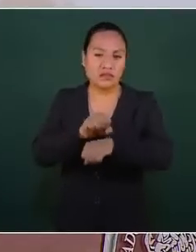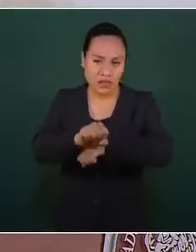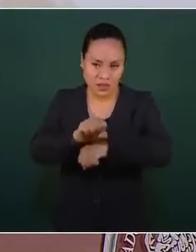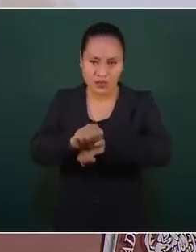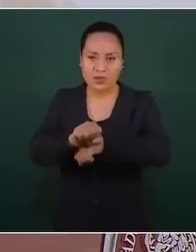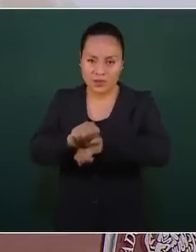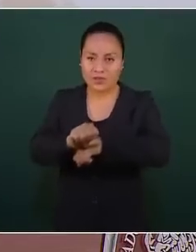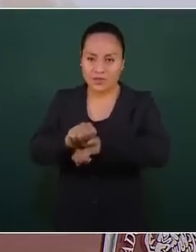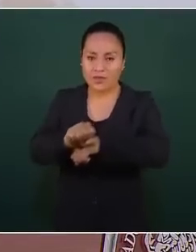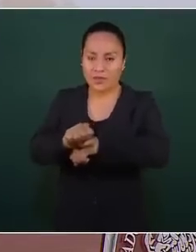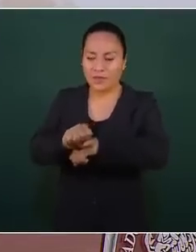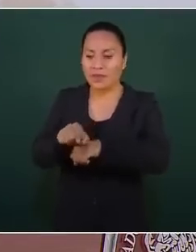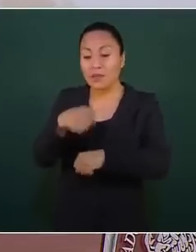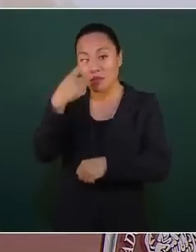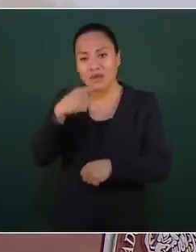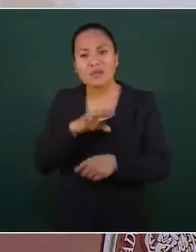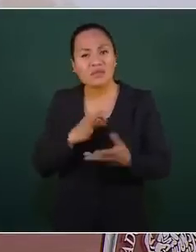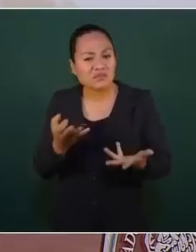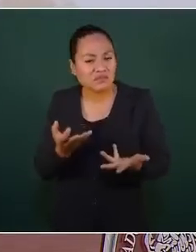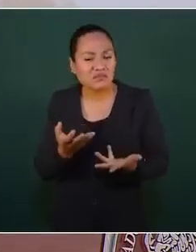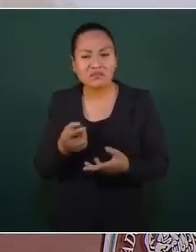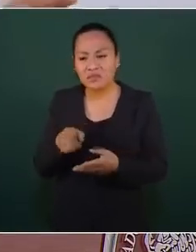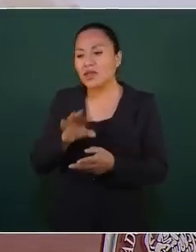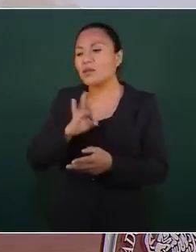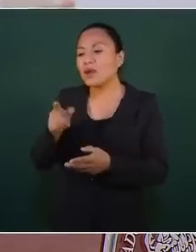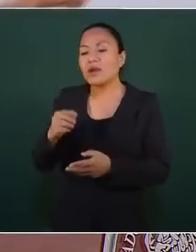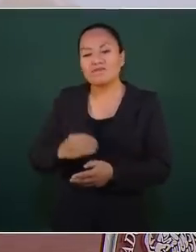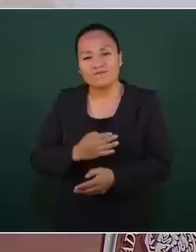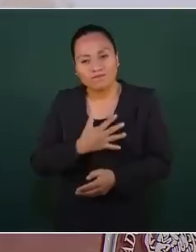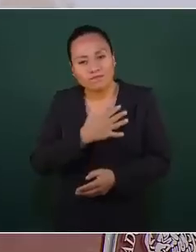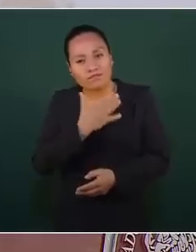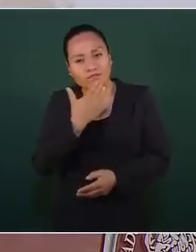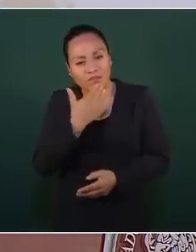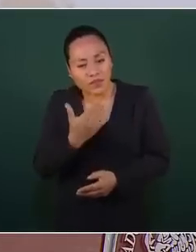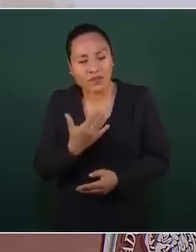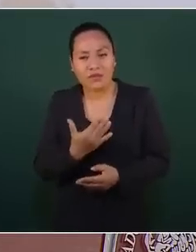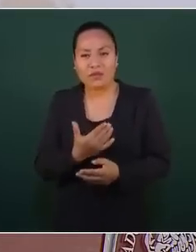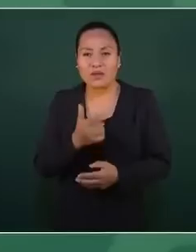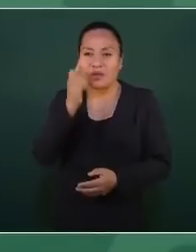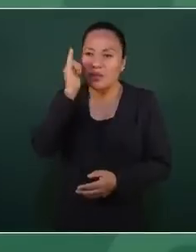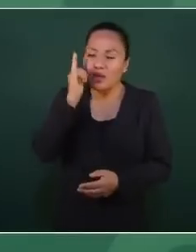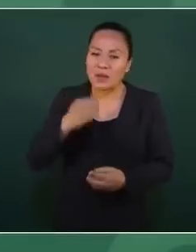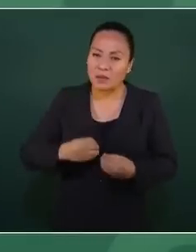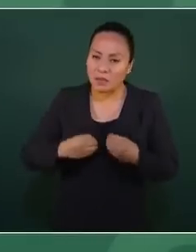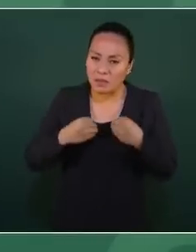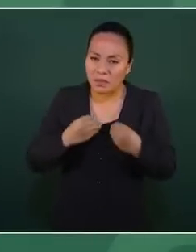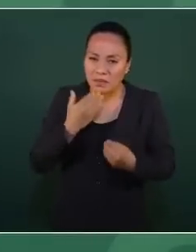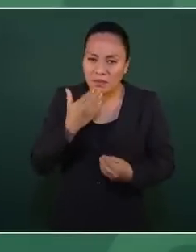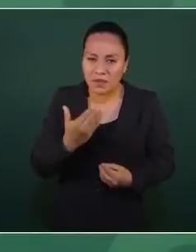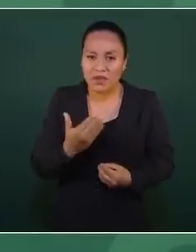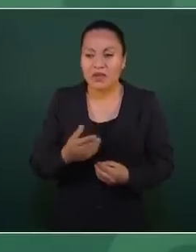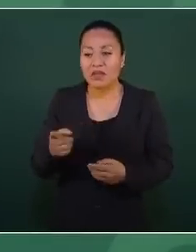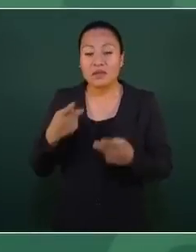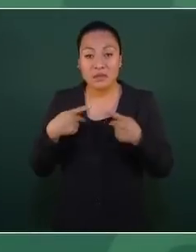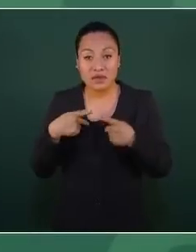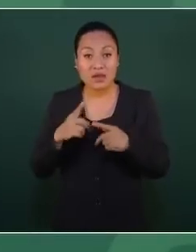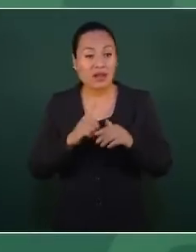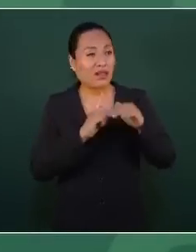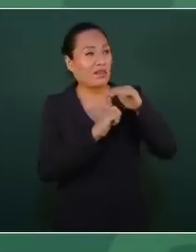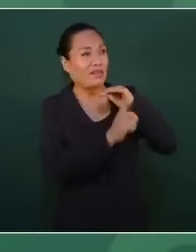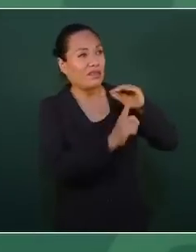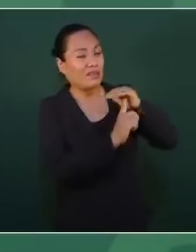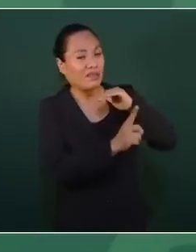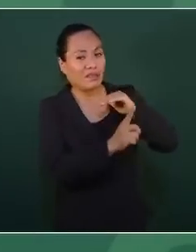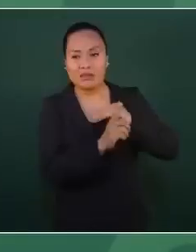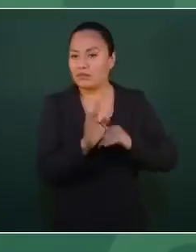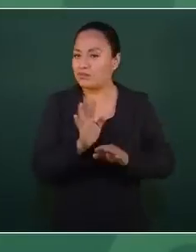para crear expectativas, esperanzas, que la gente no se vea obligada a emigrar. Eso es lo